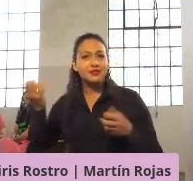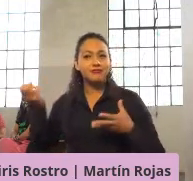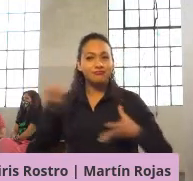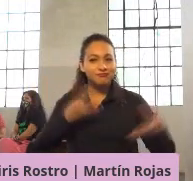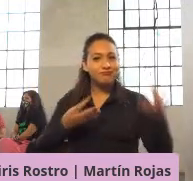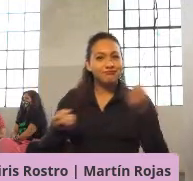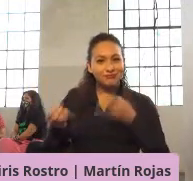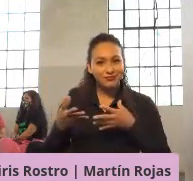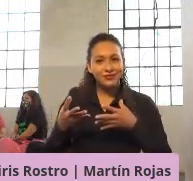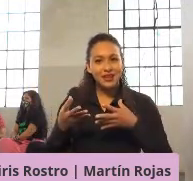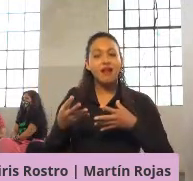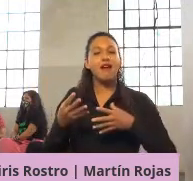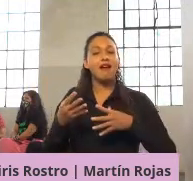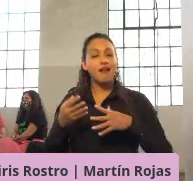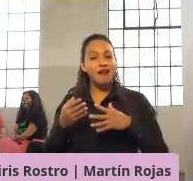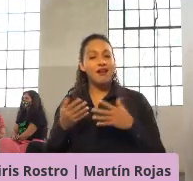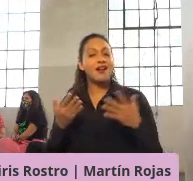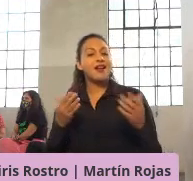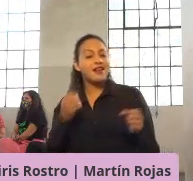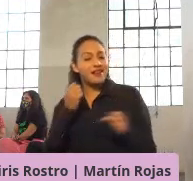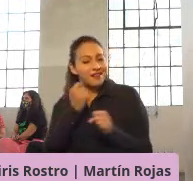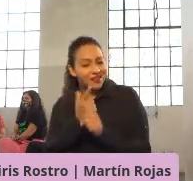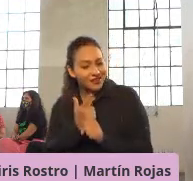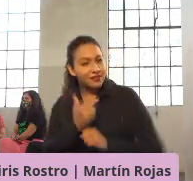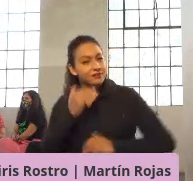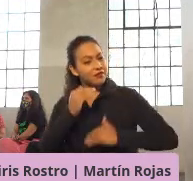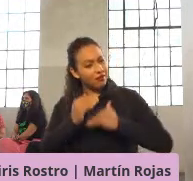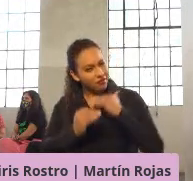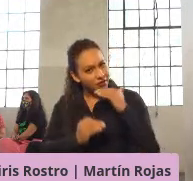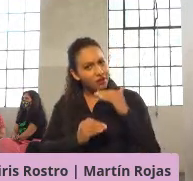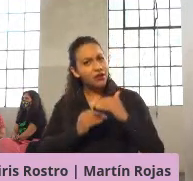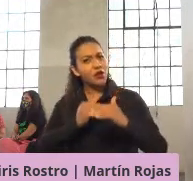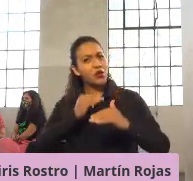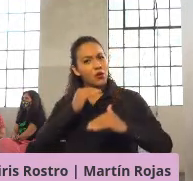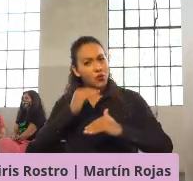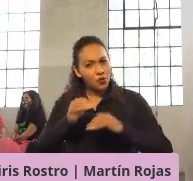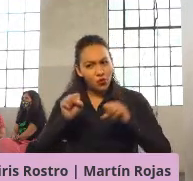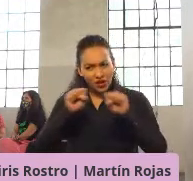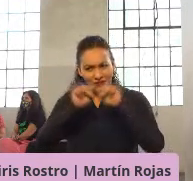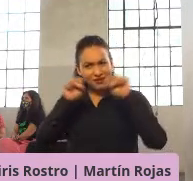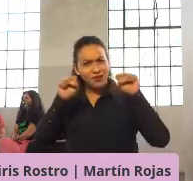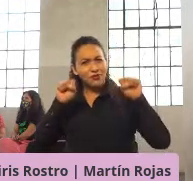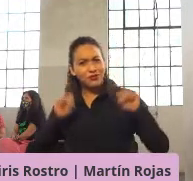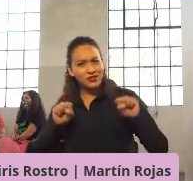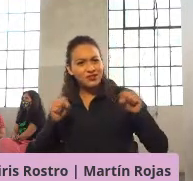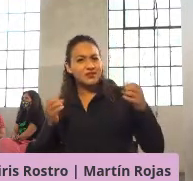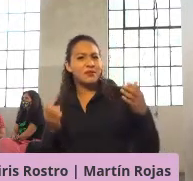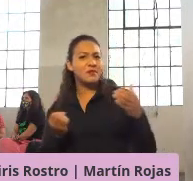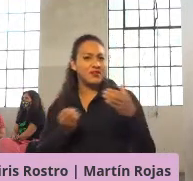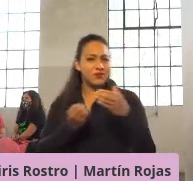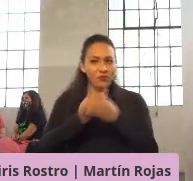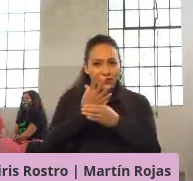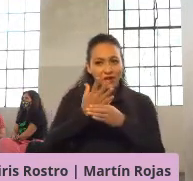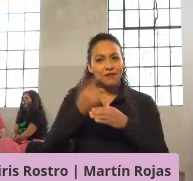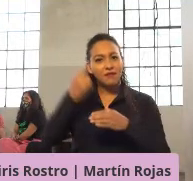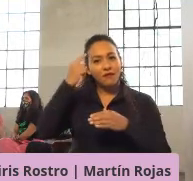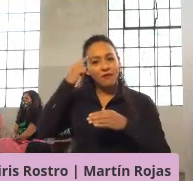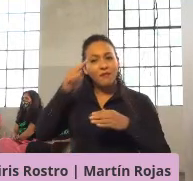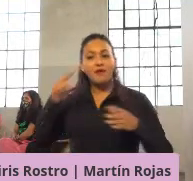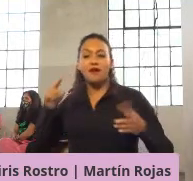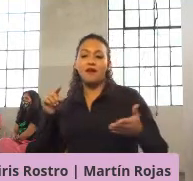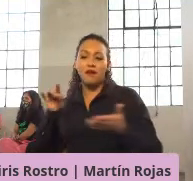en cómo van siendo la mayor parte del sistema más allá de lo complementario, creo que por ahí